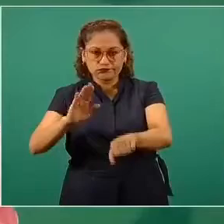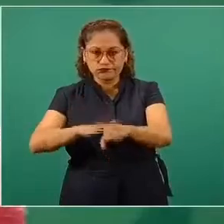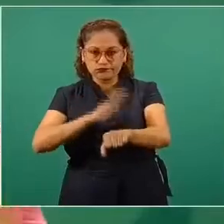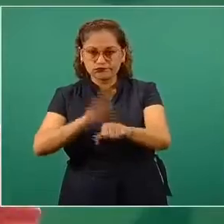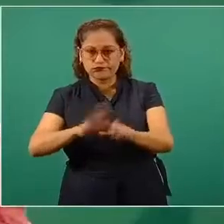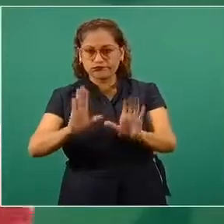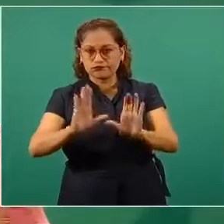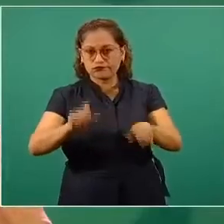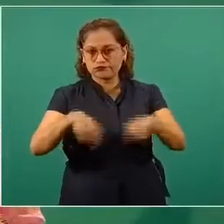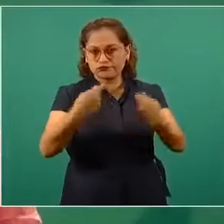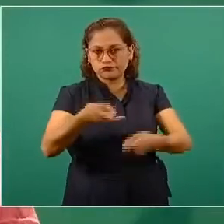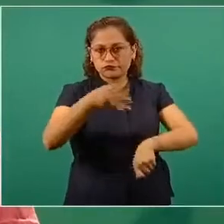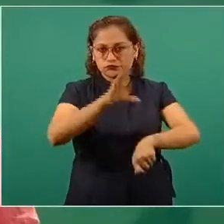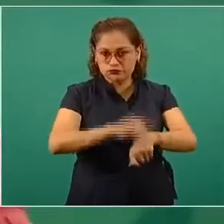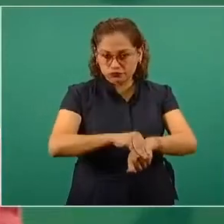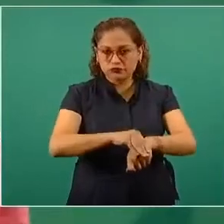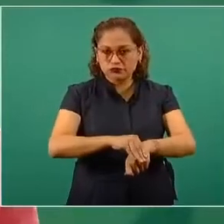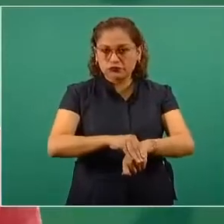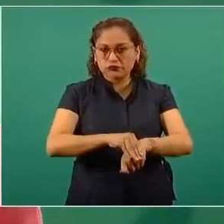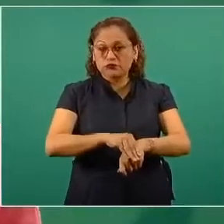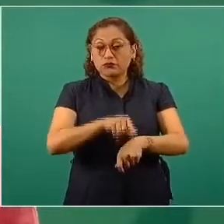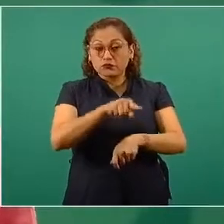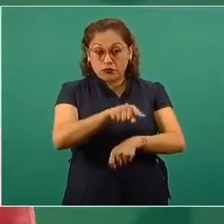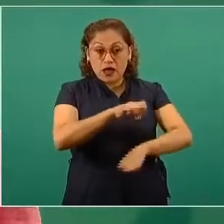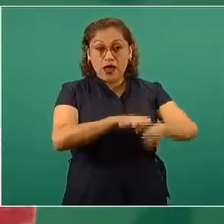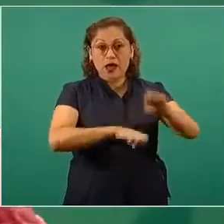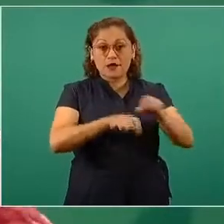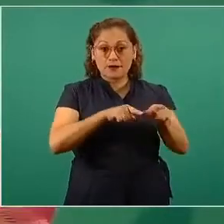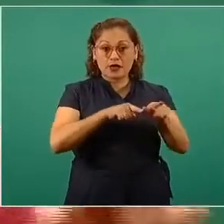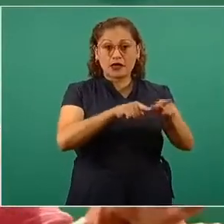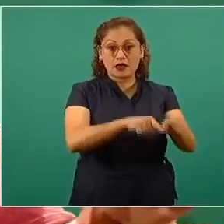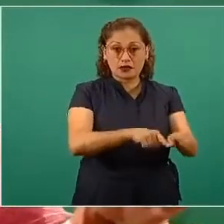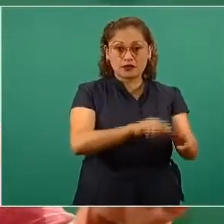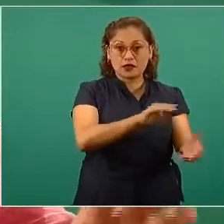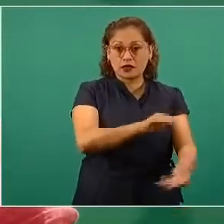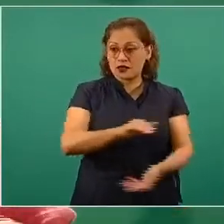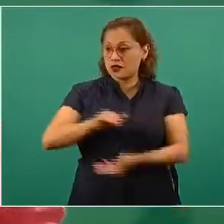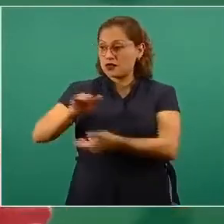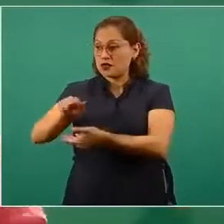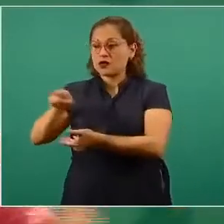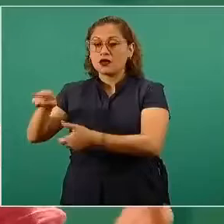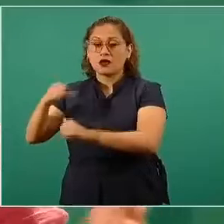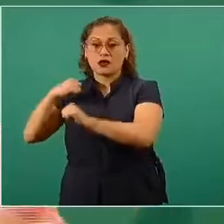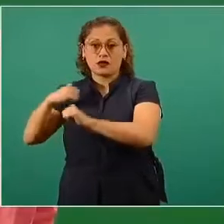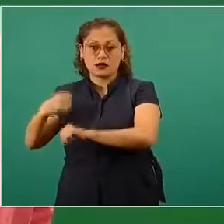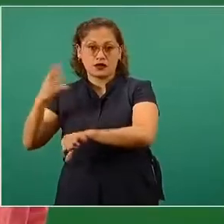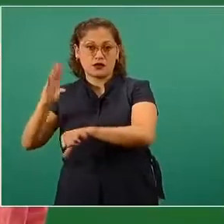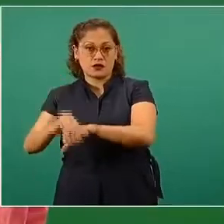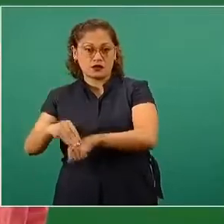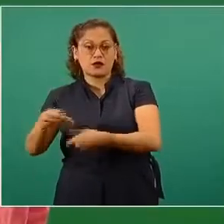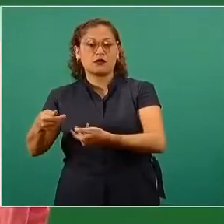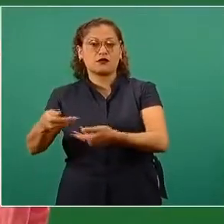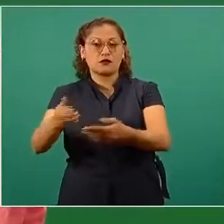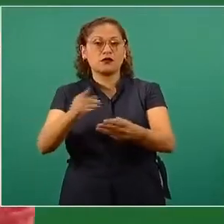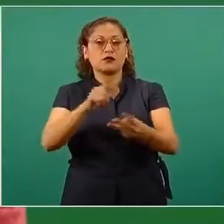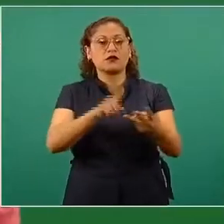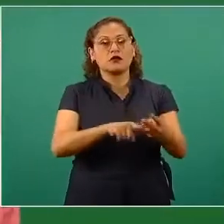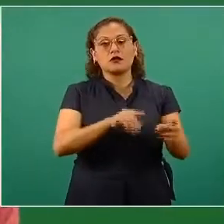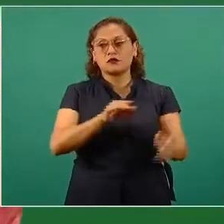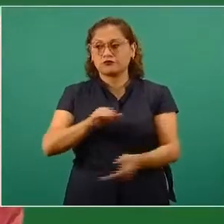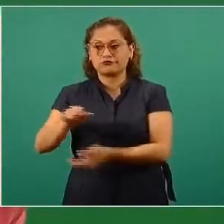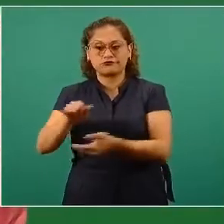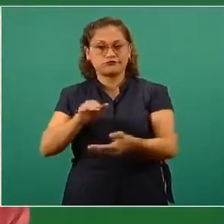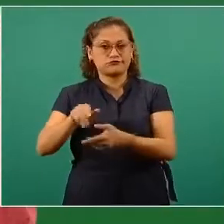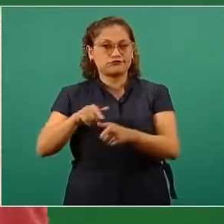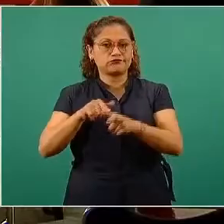y conforme se vayan produciendo y se vayan entregando a COFEPRIS, se hace este proceso último que dura 18 días